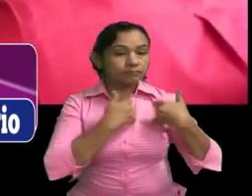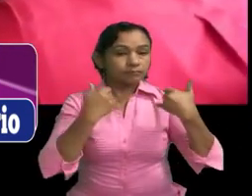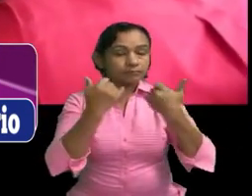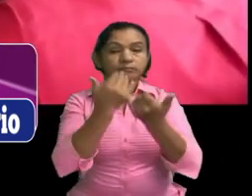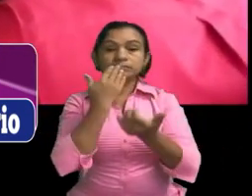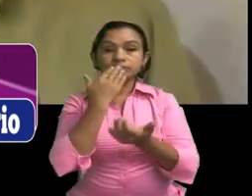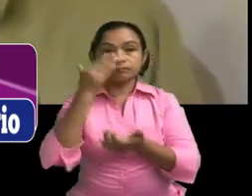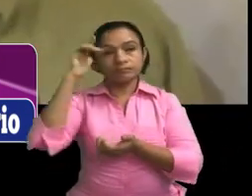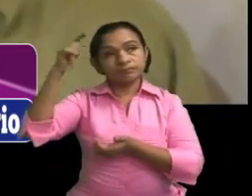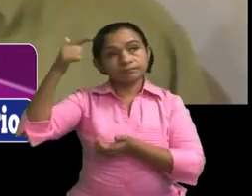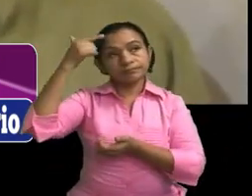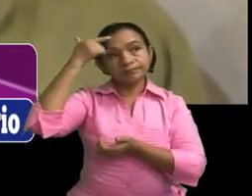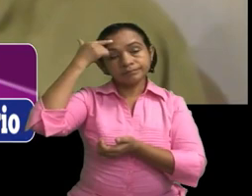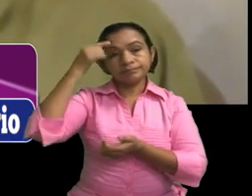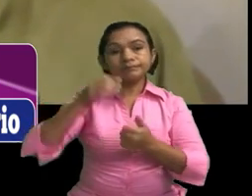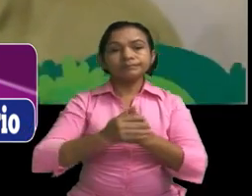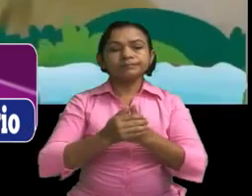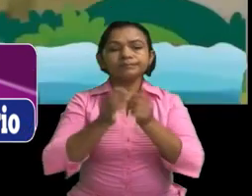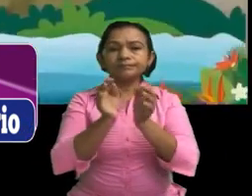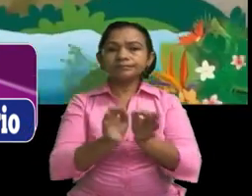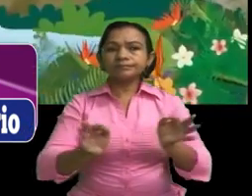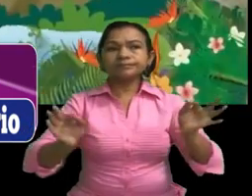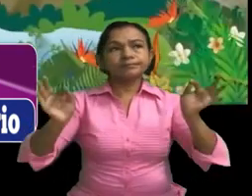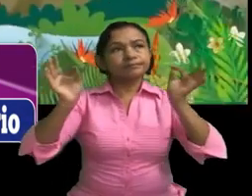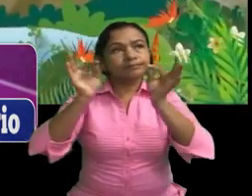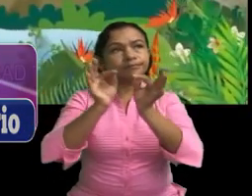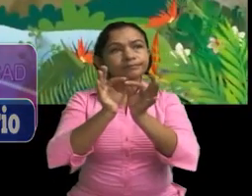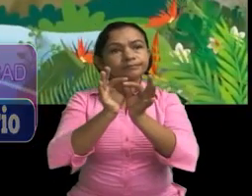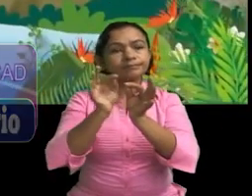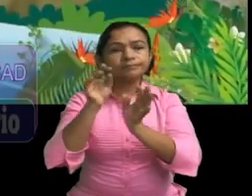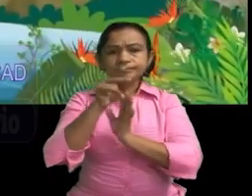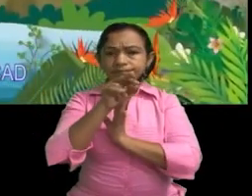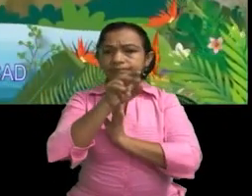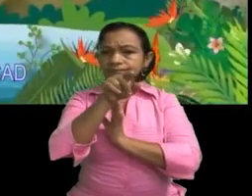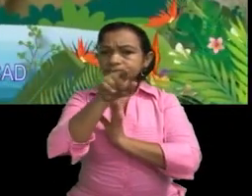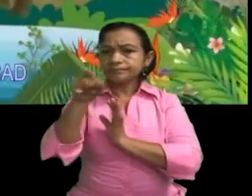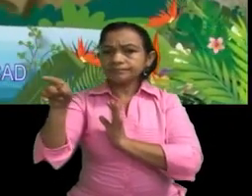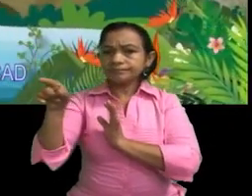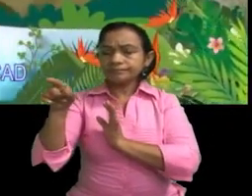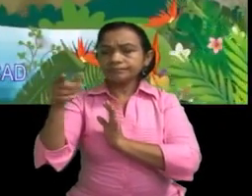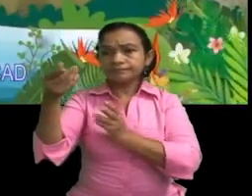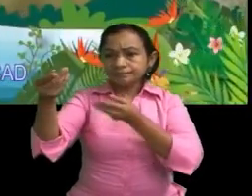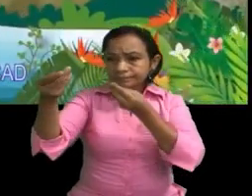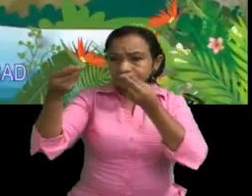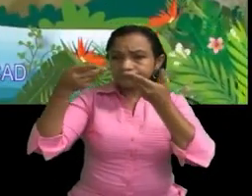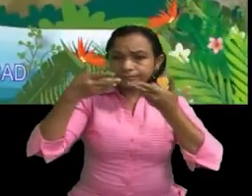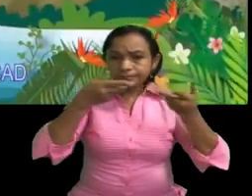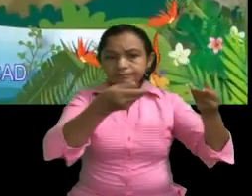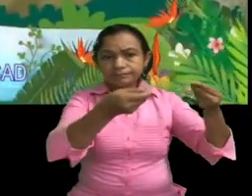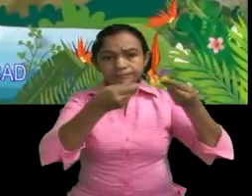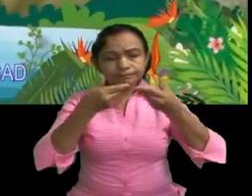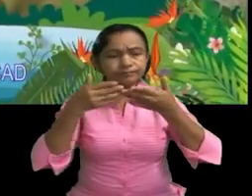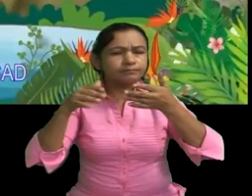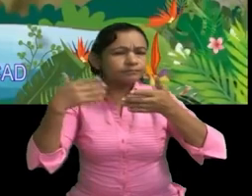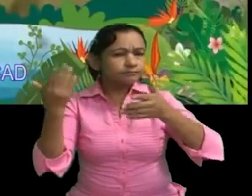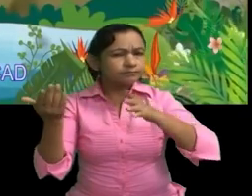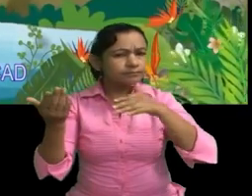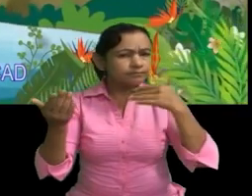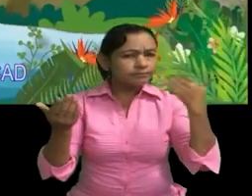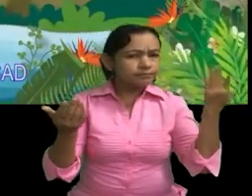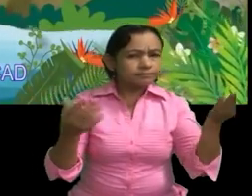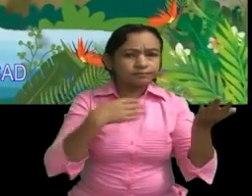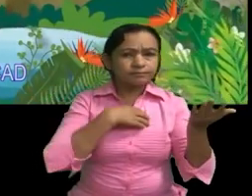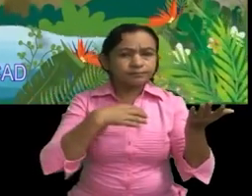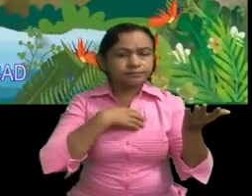buen gobierno. Por eso ha sido importante que ellos mismos nos cuenten a los técnicos cuáles son, digamos, como